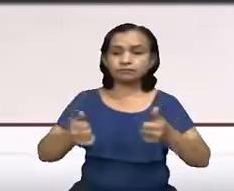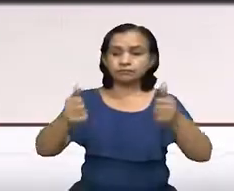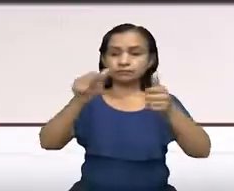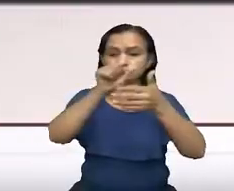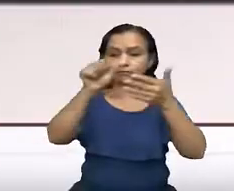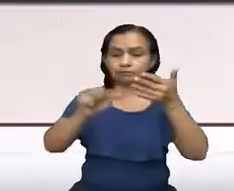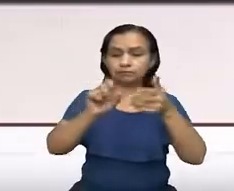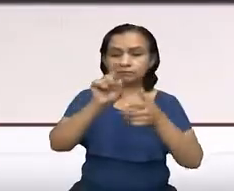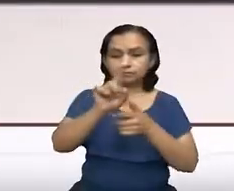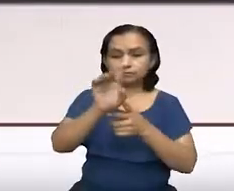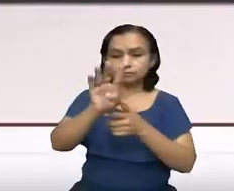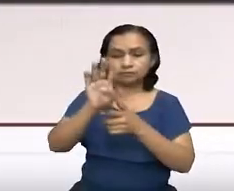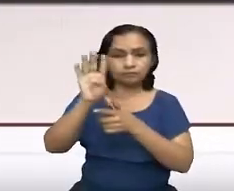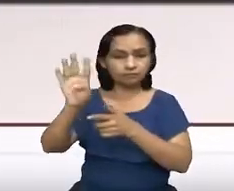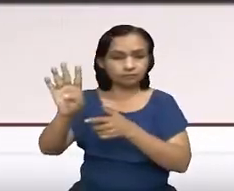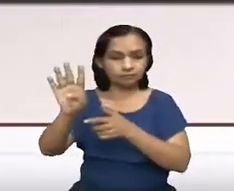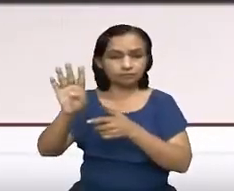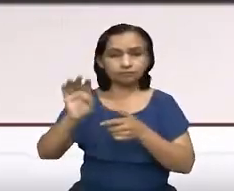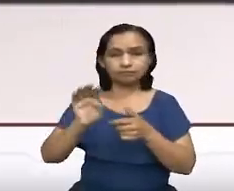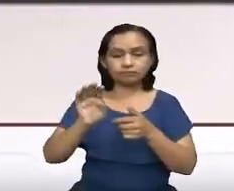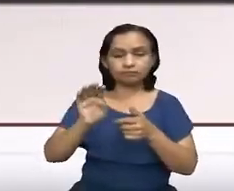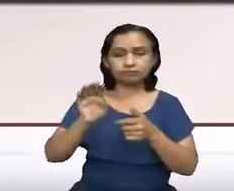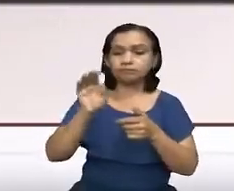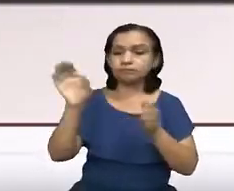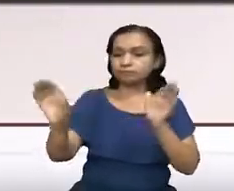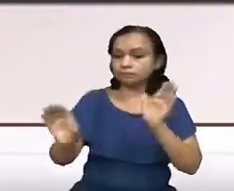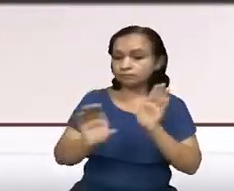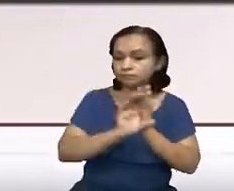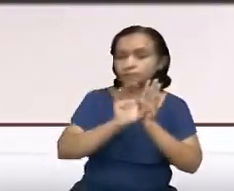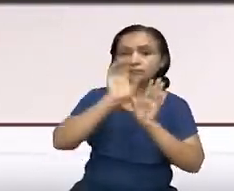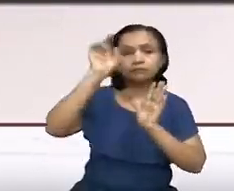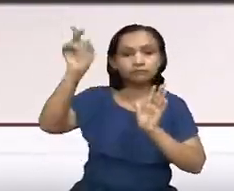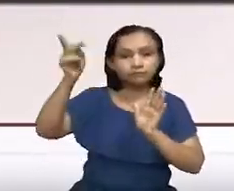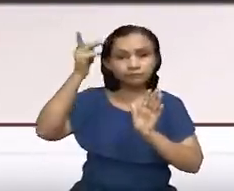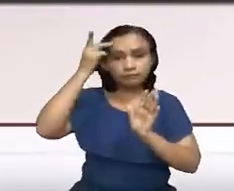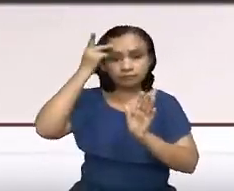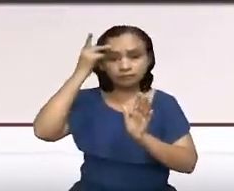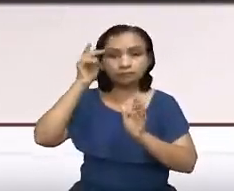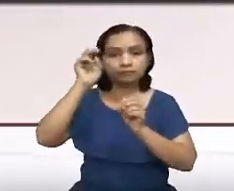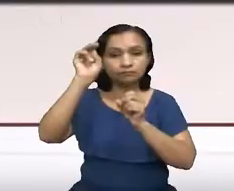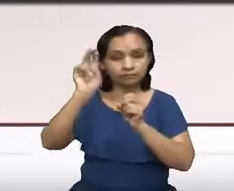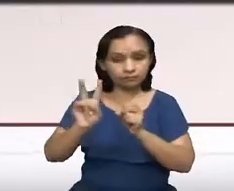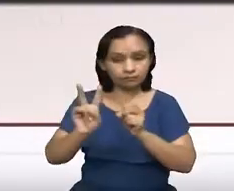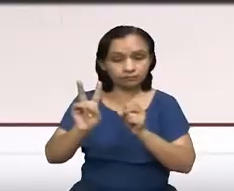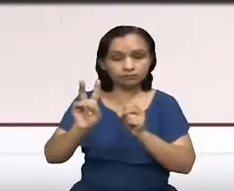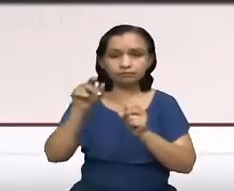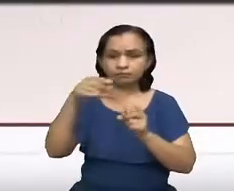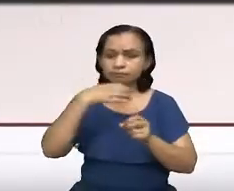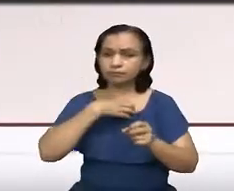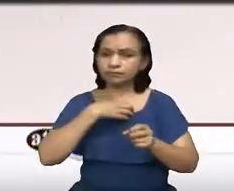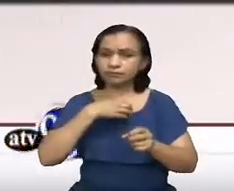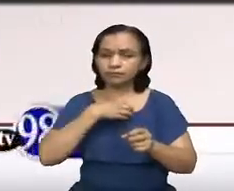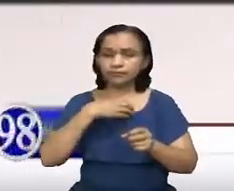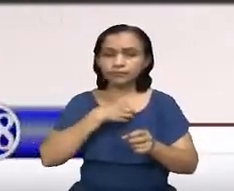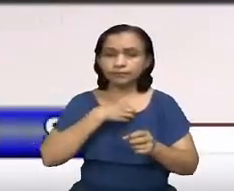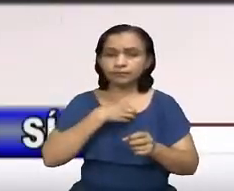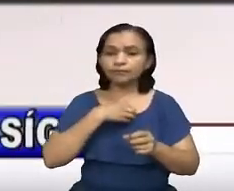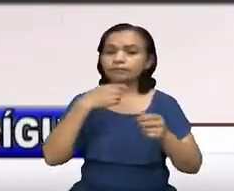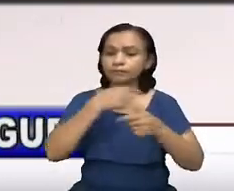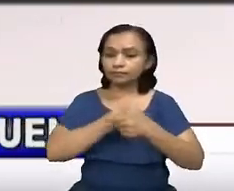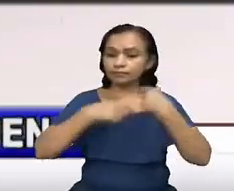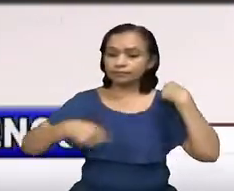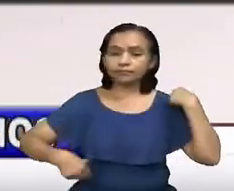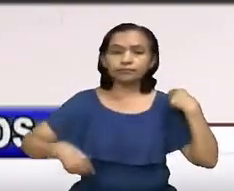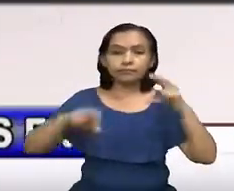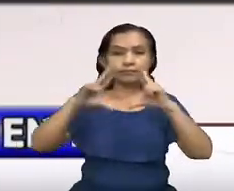artículo 144 de la Constitución Política, y 2, que es facultad del presidente